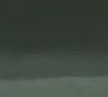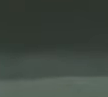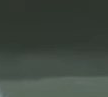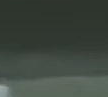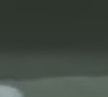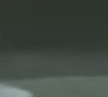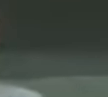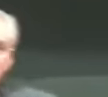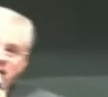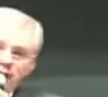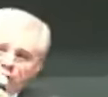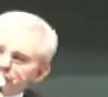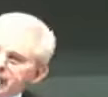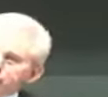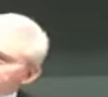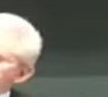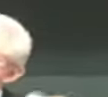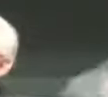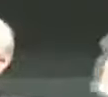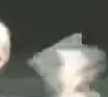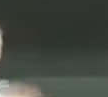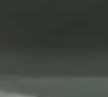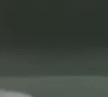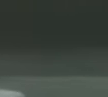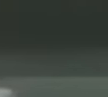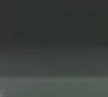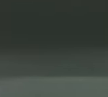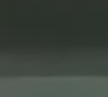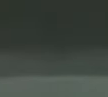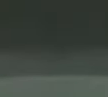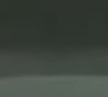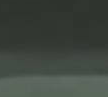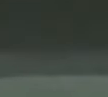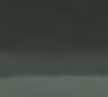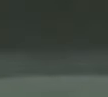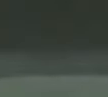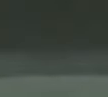Con esas mismas palabras lo estamos contando a todo el mundo.